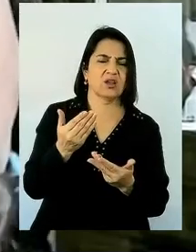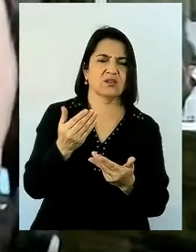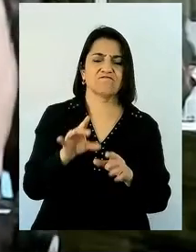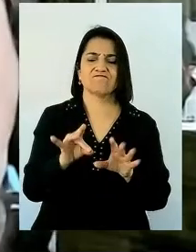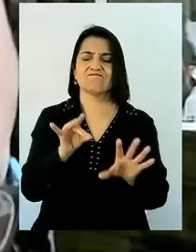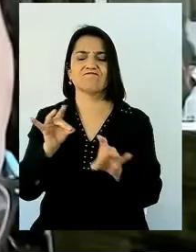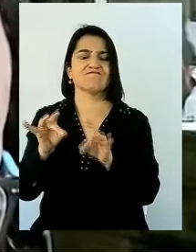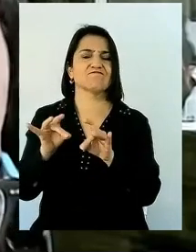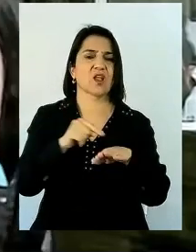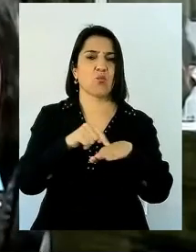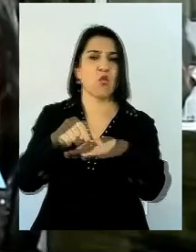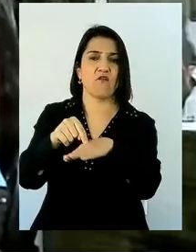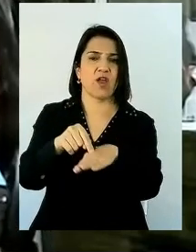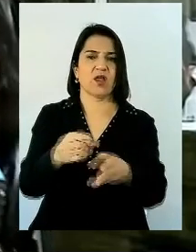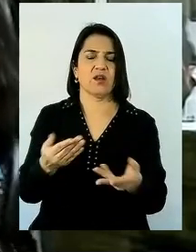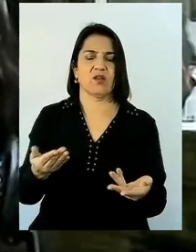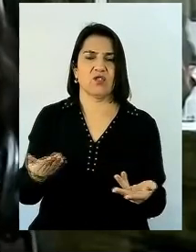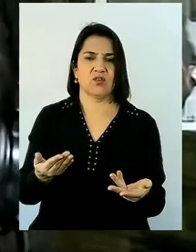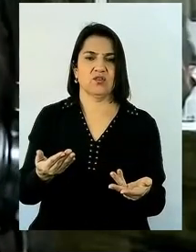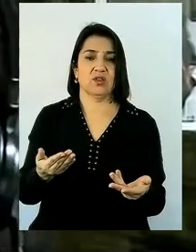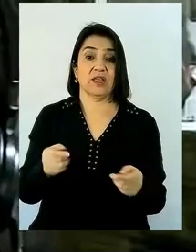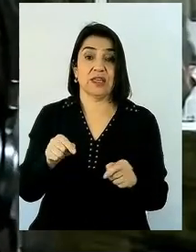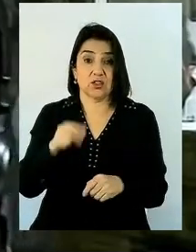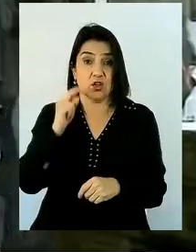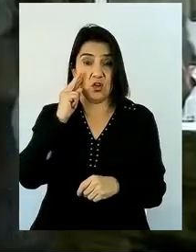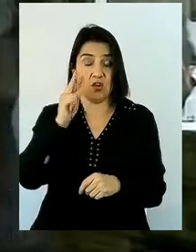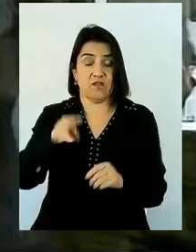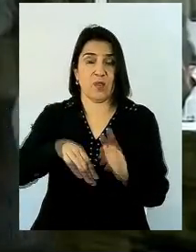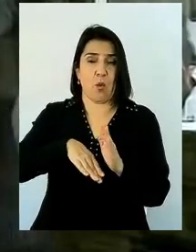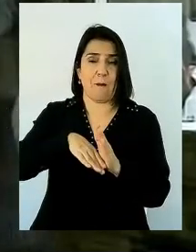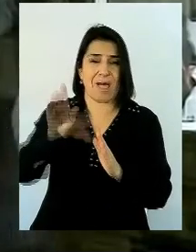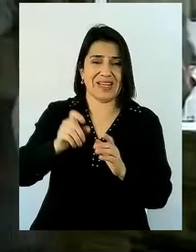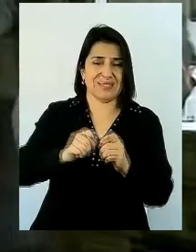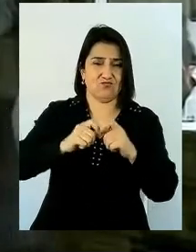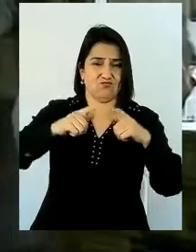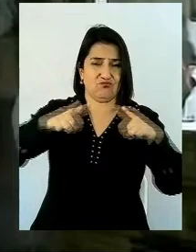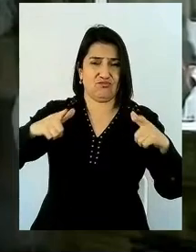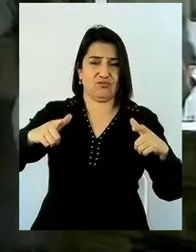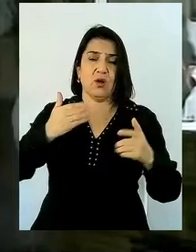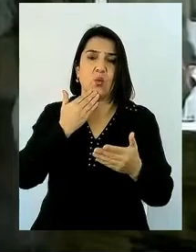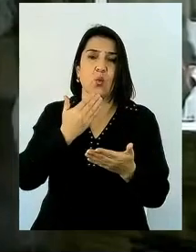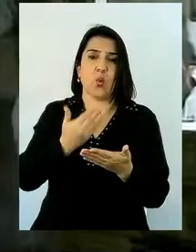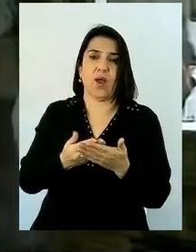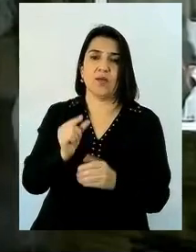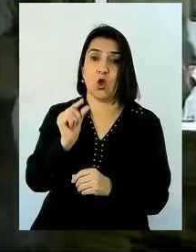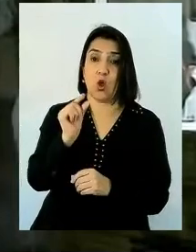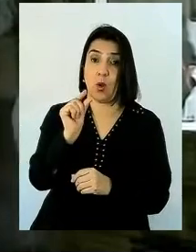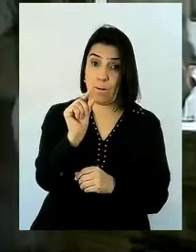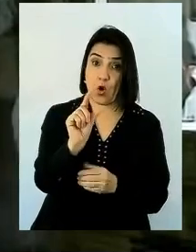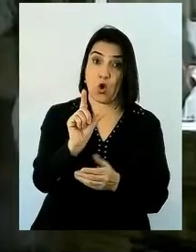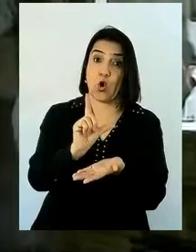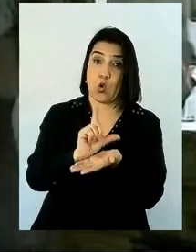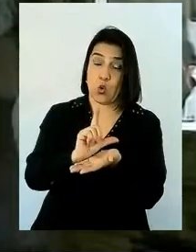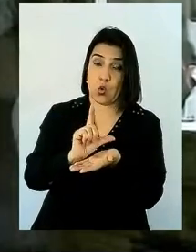vemos todavía más incrementado cuando el poco espacio para movernos como peatones o como usuarios